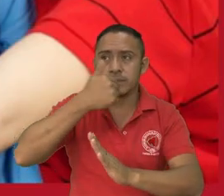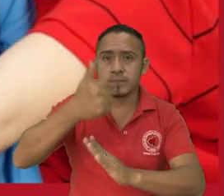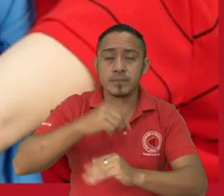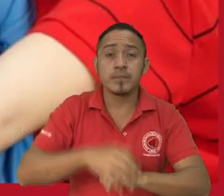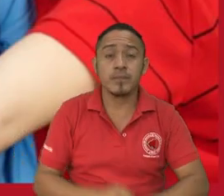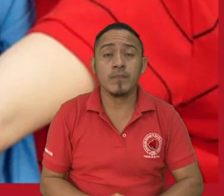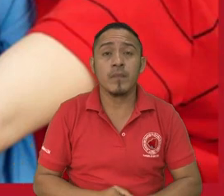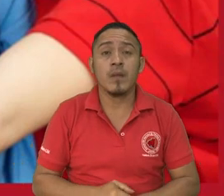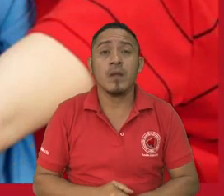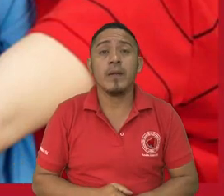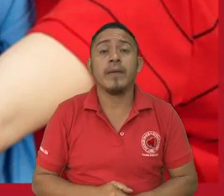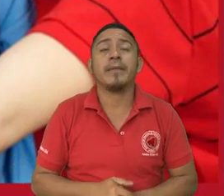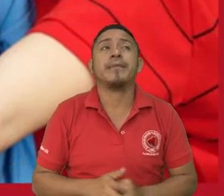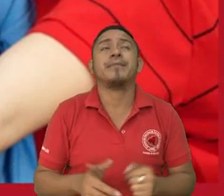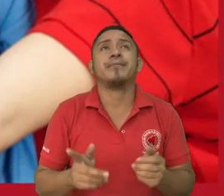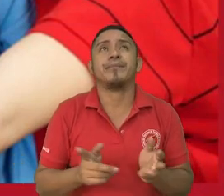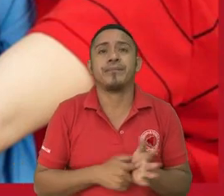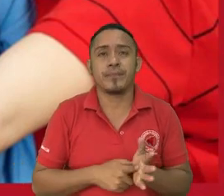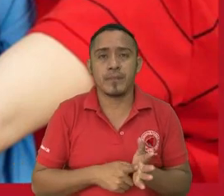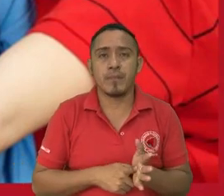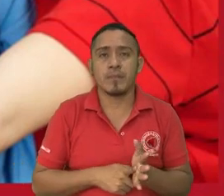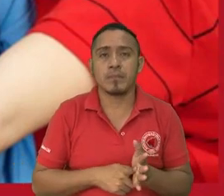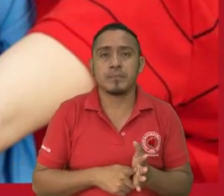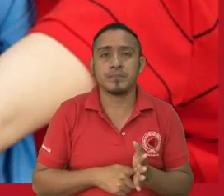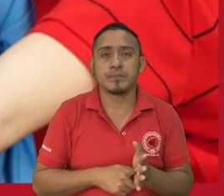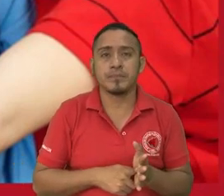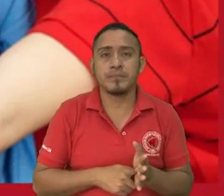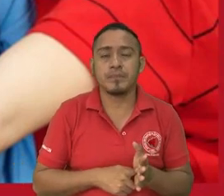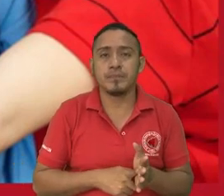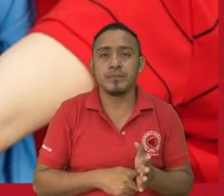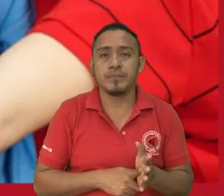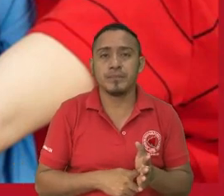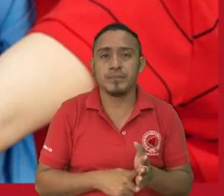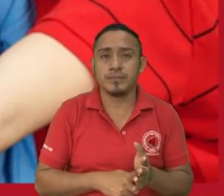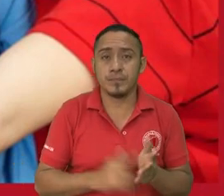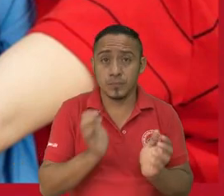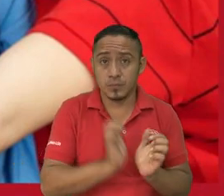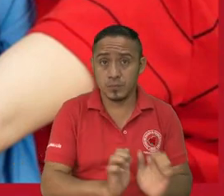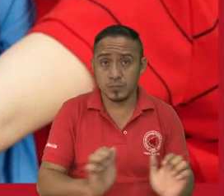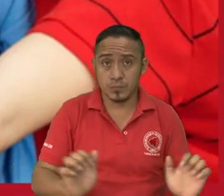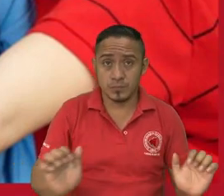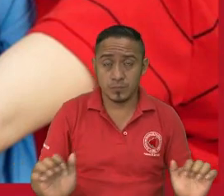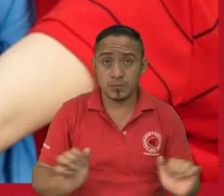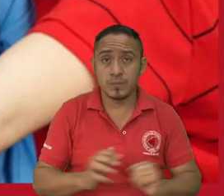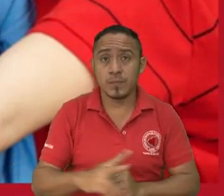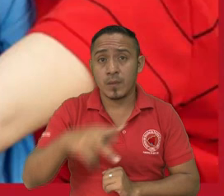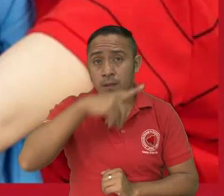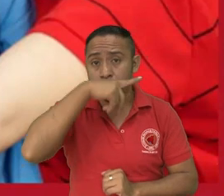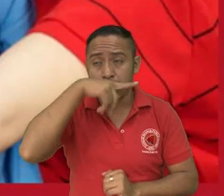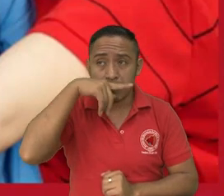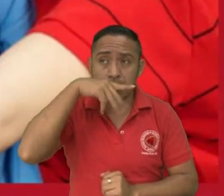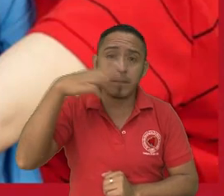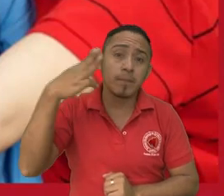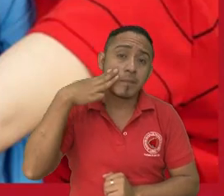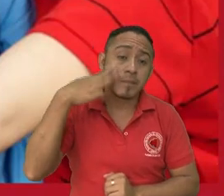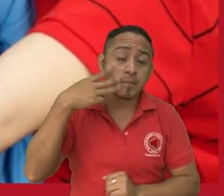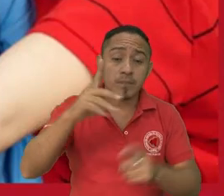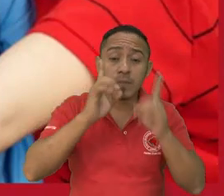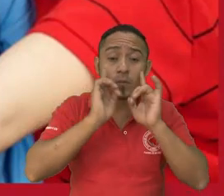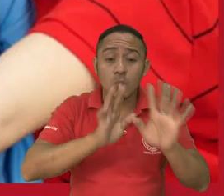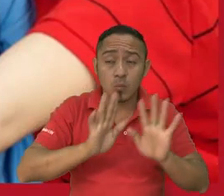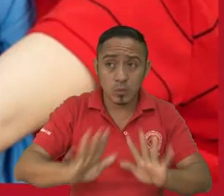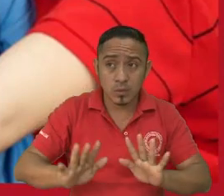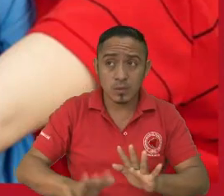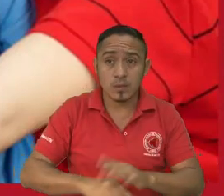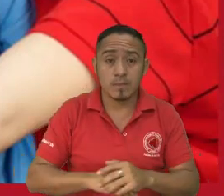la pregunta. Por ejemplo, en la infancia, el padre cuida mucho a su hijo. Estamos hablando de